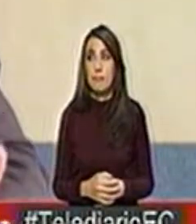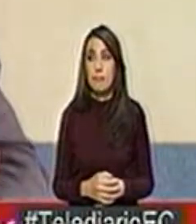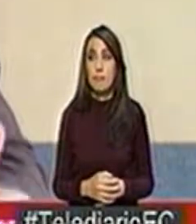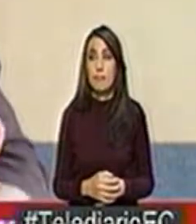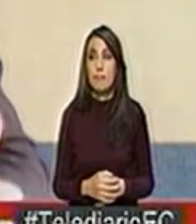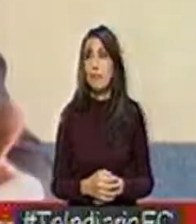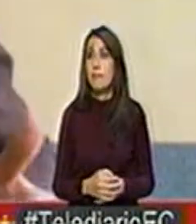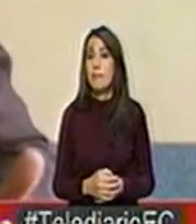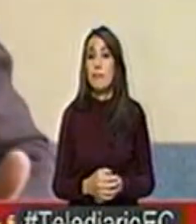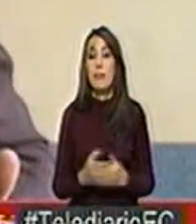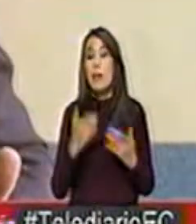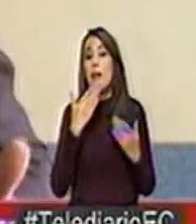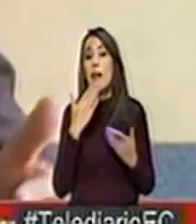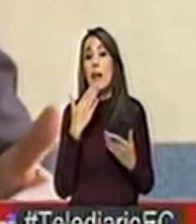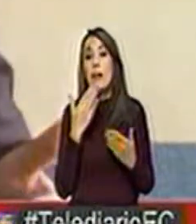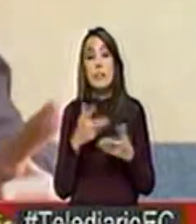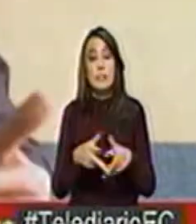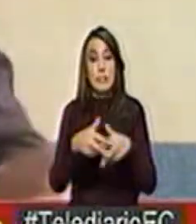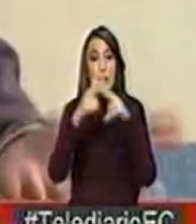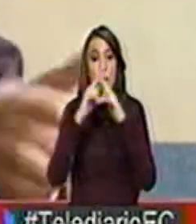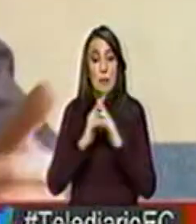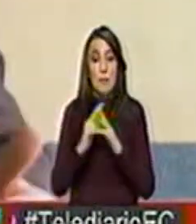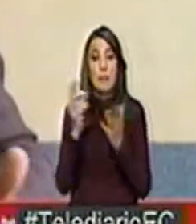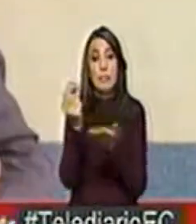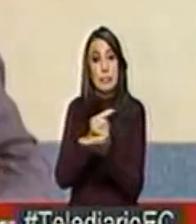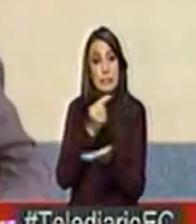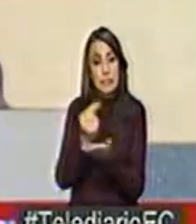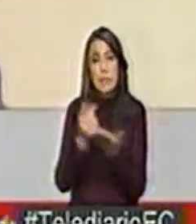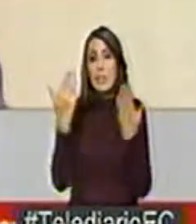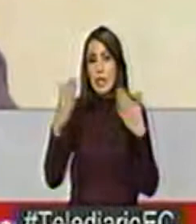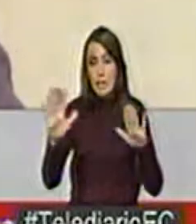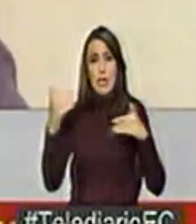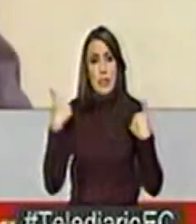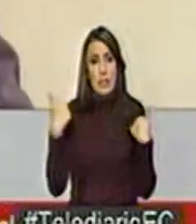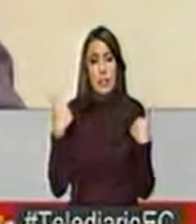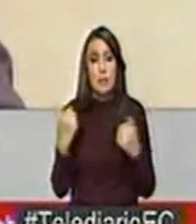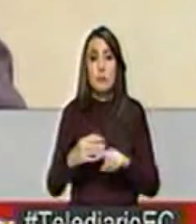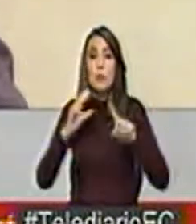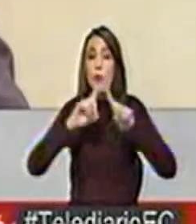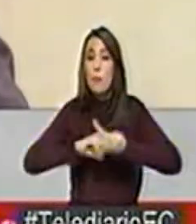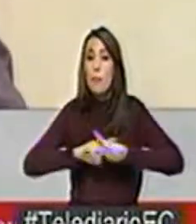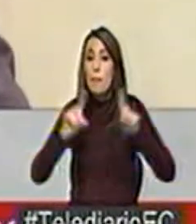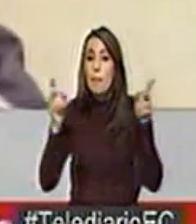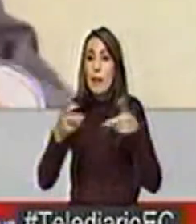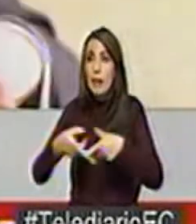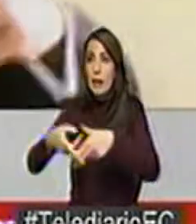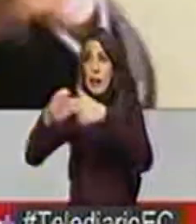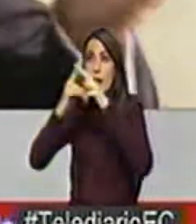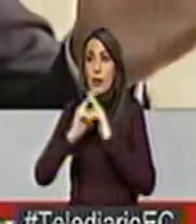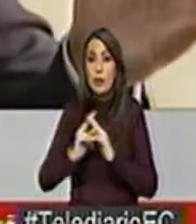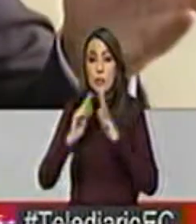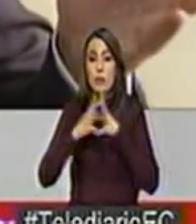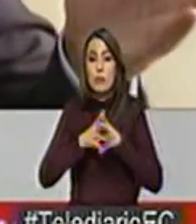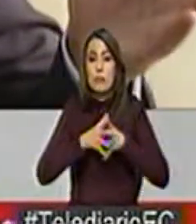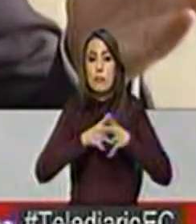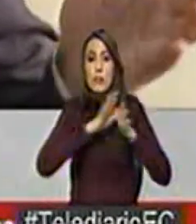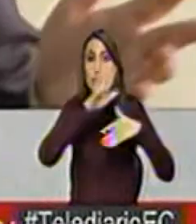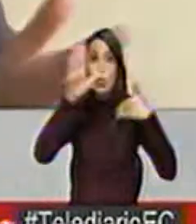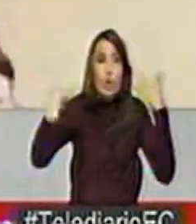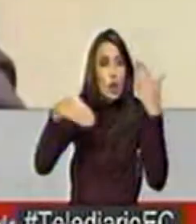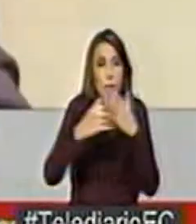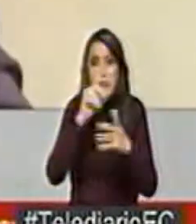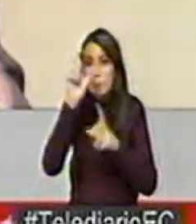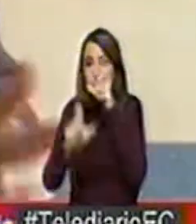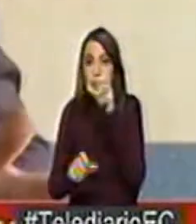artesanal está pidiendo créditos que el gobierno nos haya los tiene activados pero créditos no abiertos para todos los